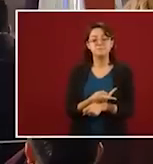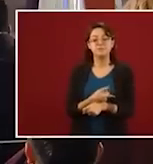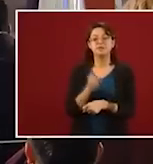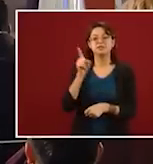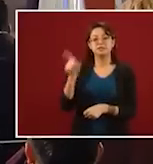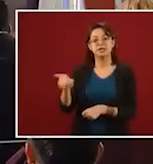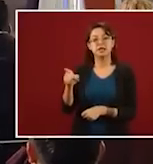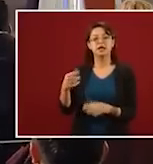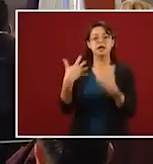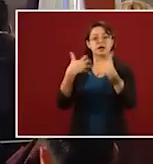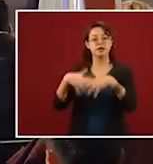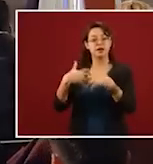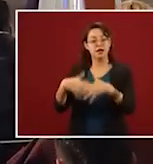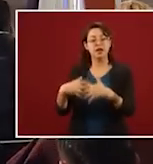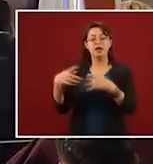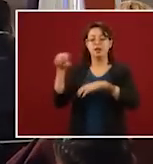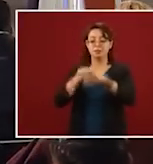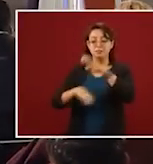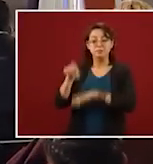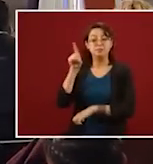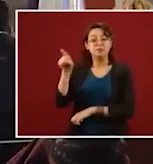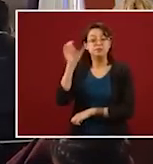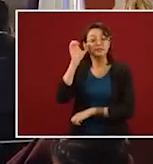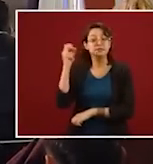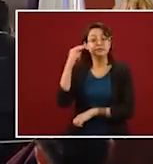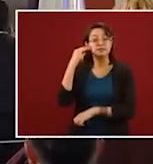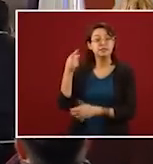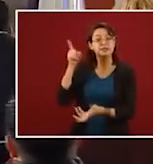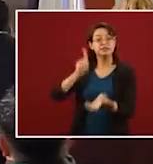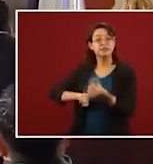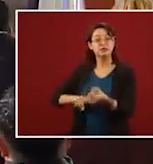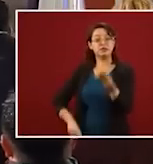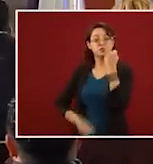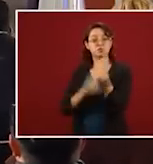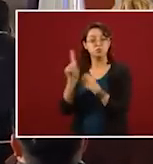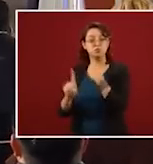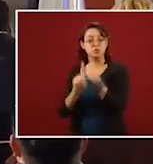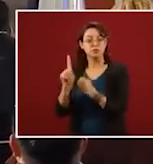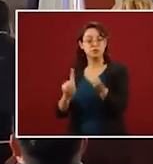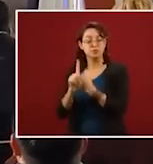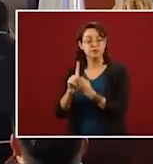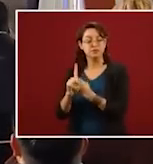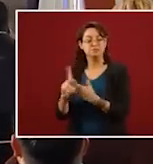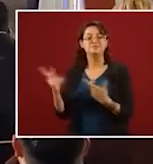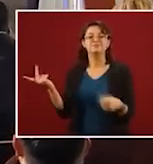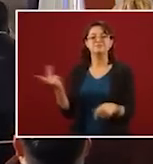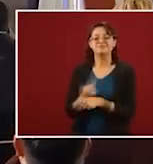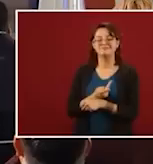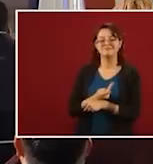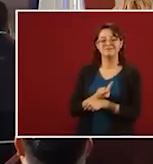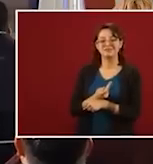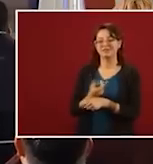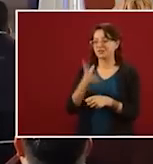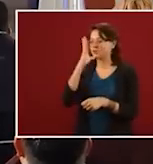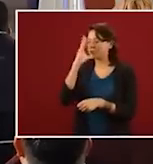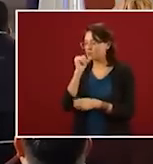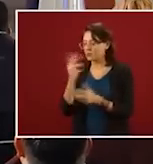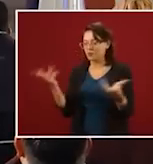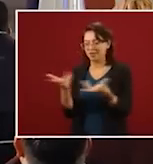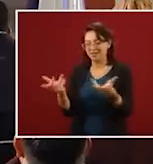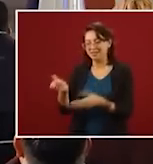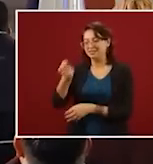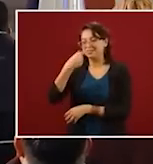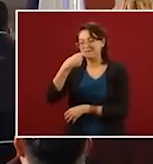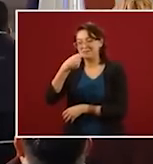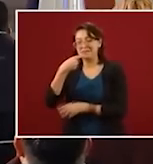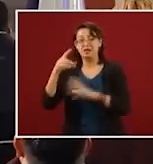de producción y la mitad, se podría decir, de la producción mundial de algunos de los medicamentos